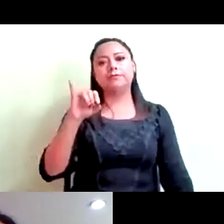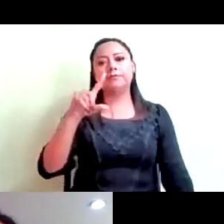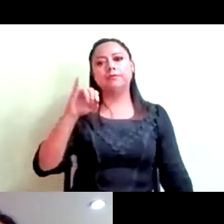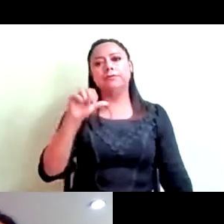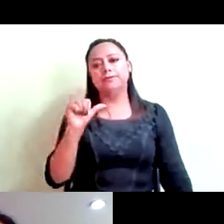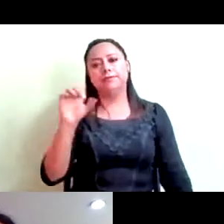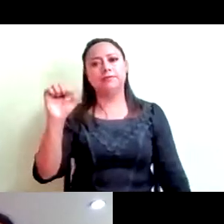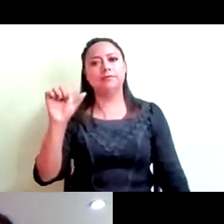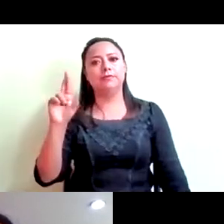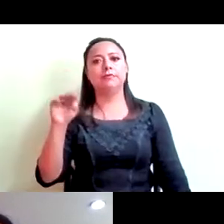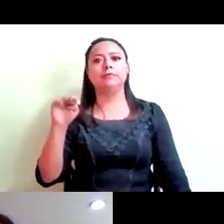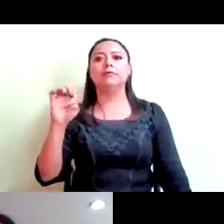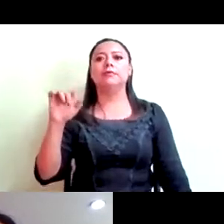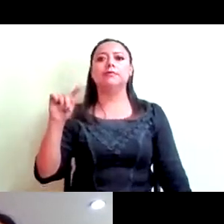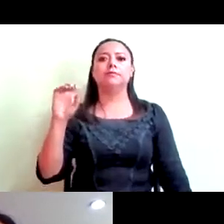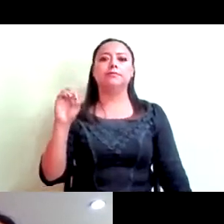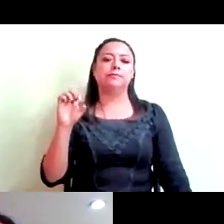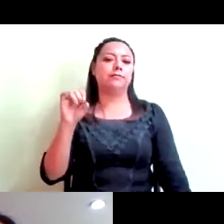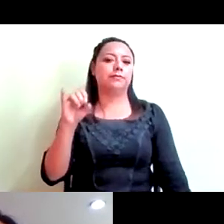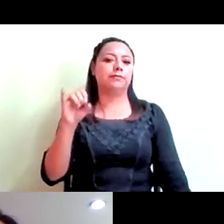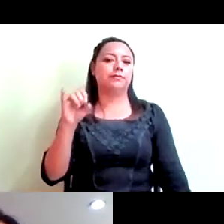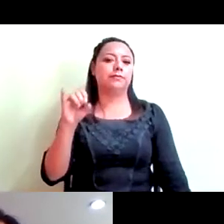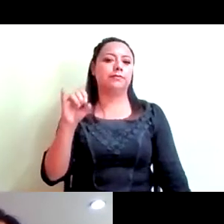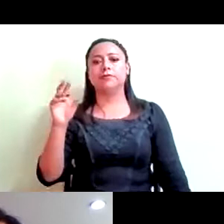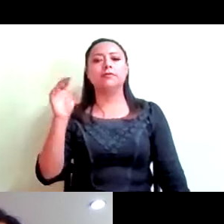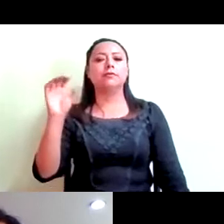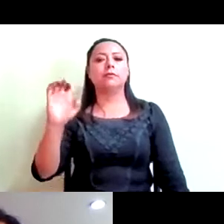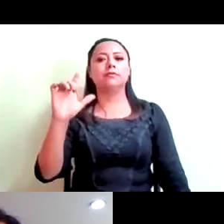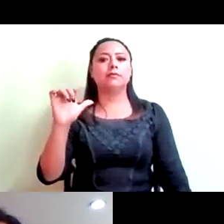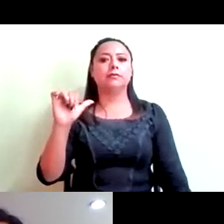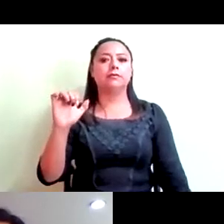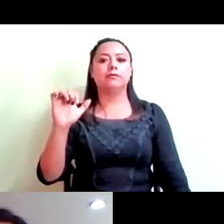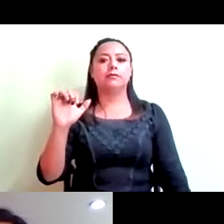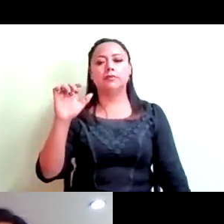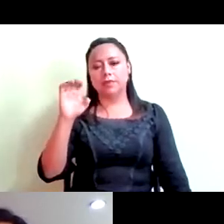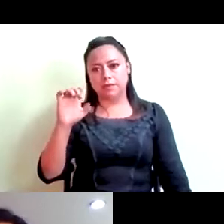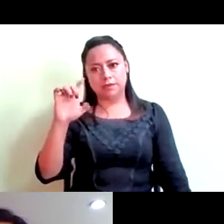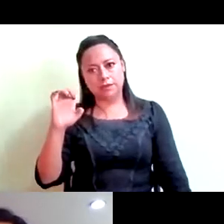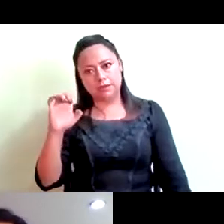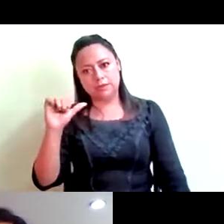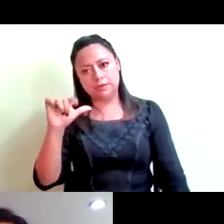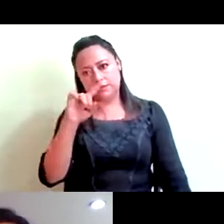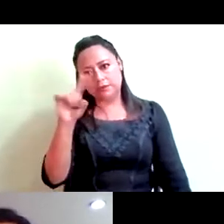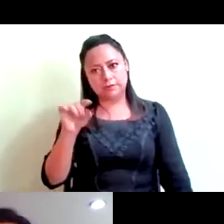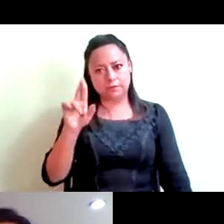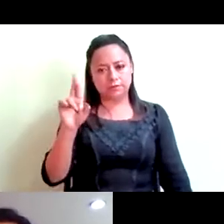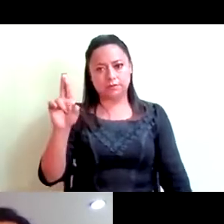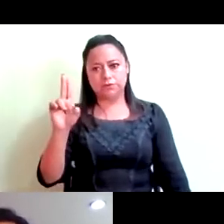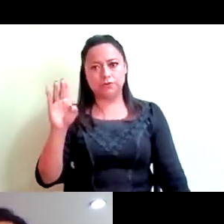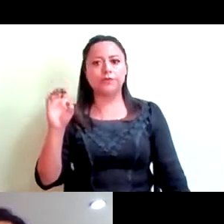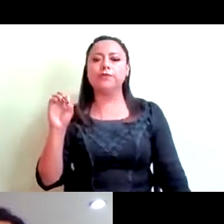Aldarán. Rubio Aldarán, a favor. Gracias. La de la voz, Lizeth Clavel Sánchez. A